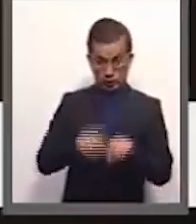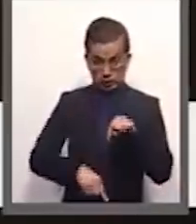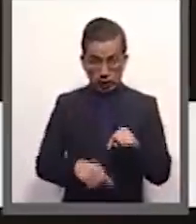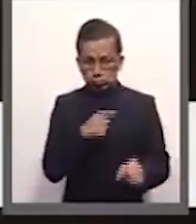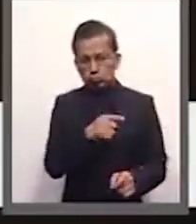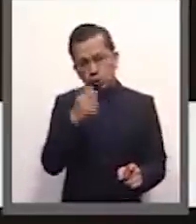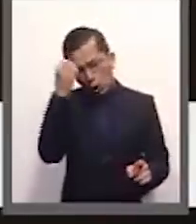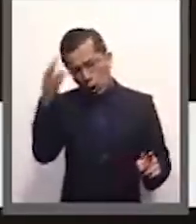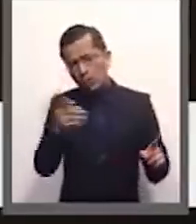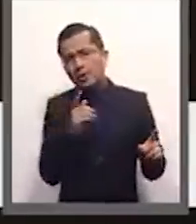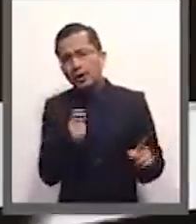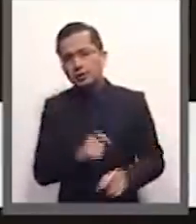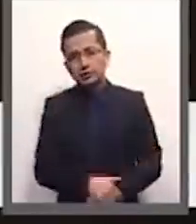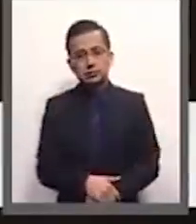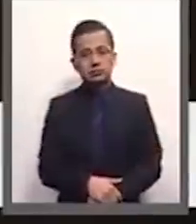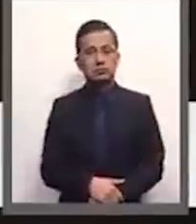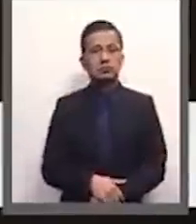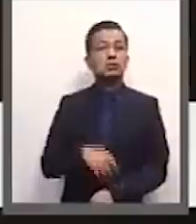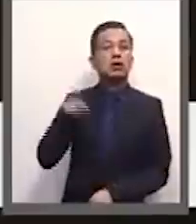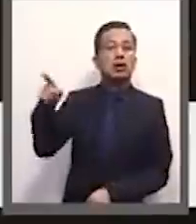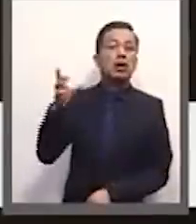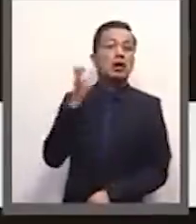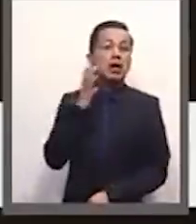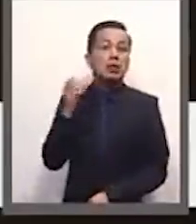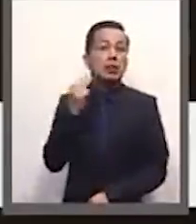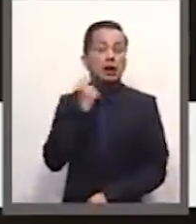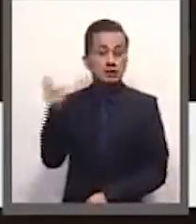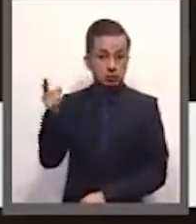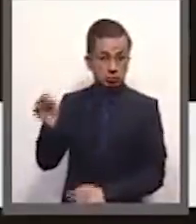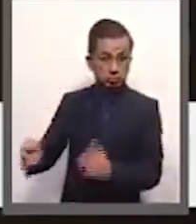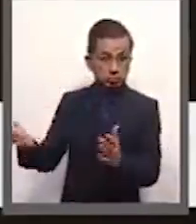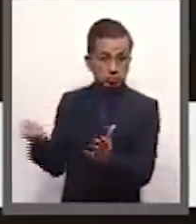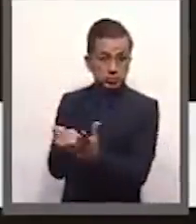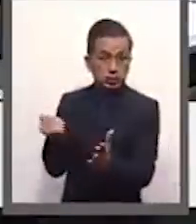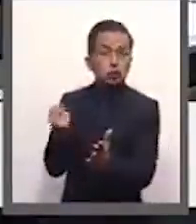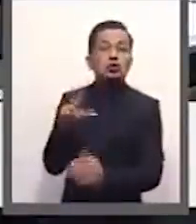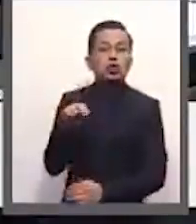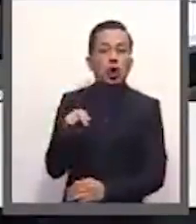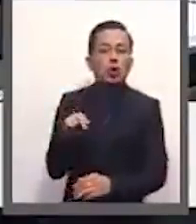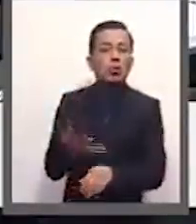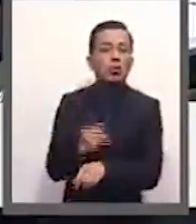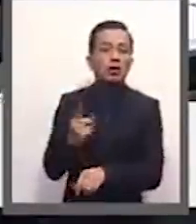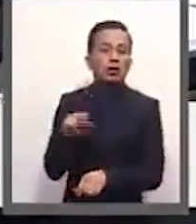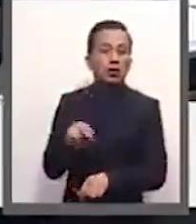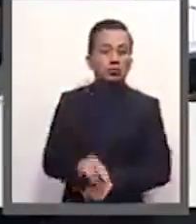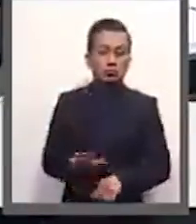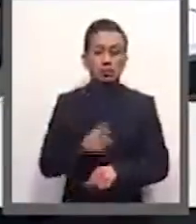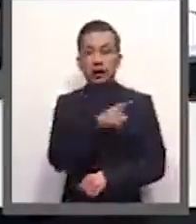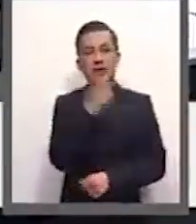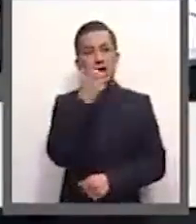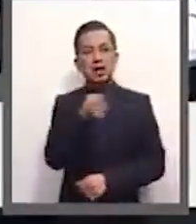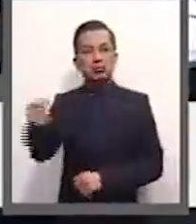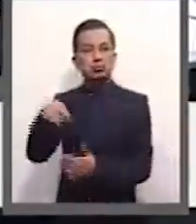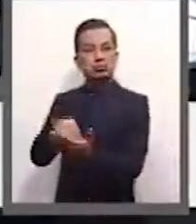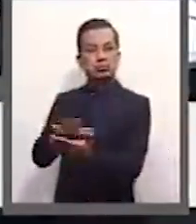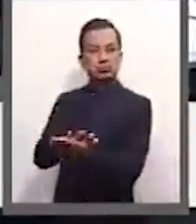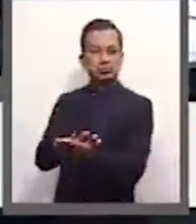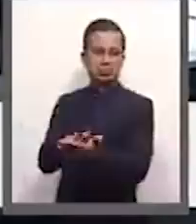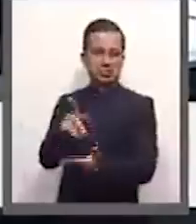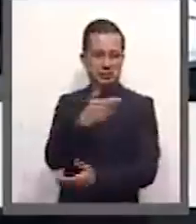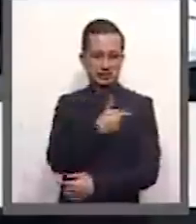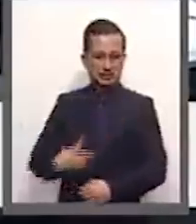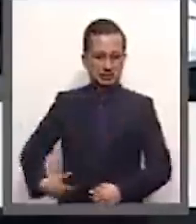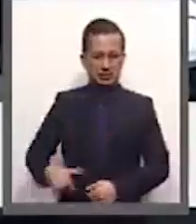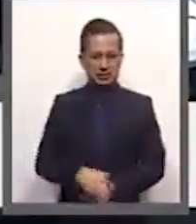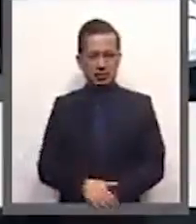que en el Senado no fue aprobado porque querían incluir al presidente de la República. Y el PRI de manera correcta vio